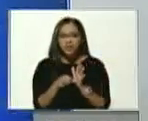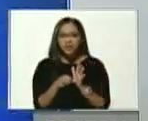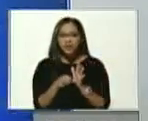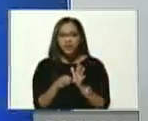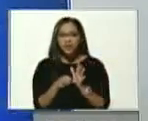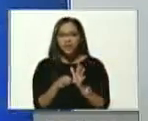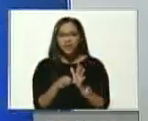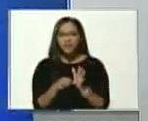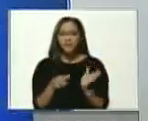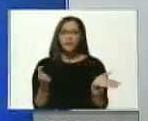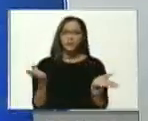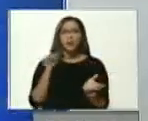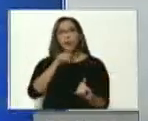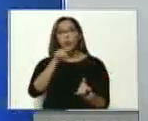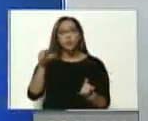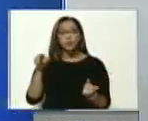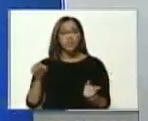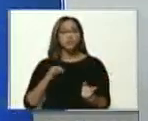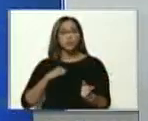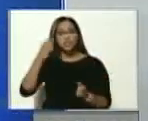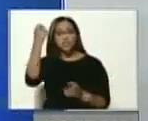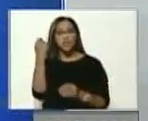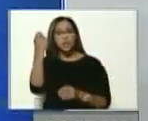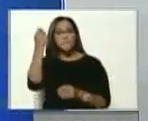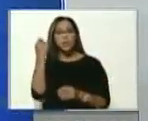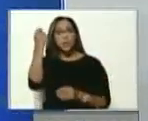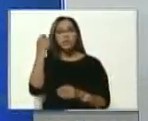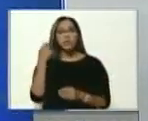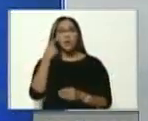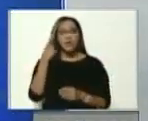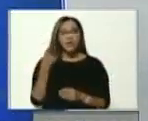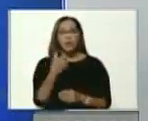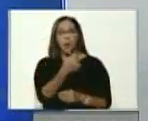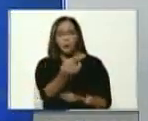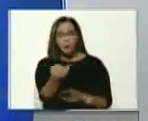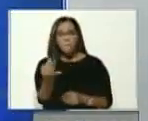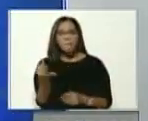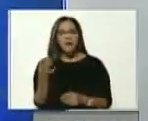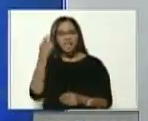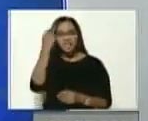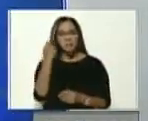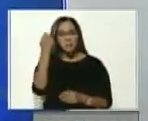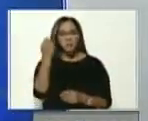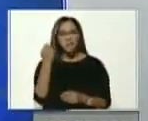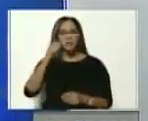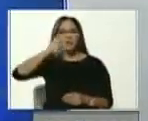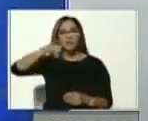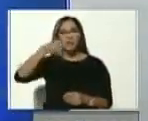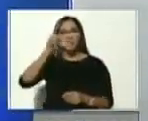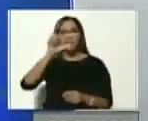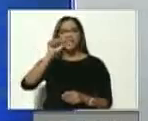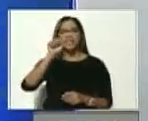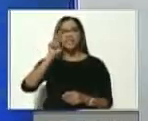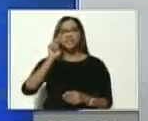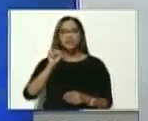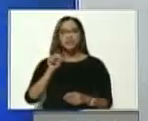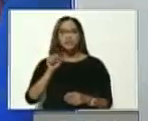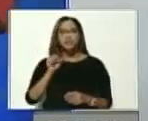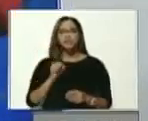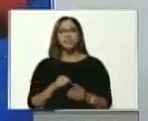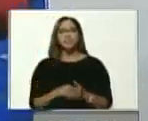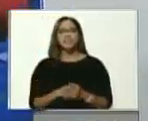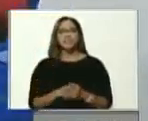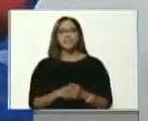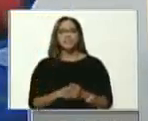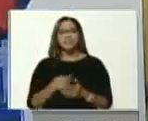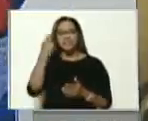poner. Bueno, ustedes son diputados. Aquí veo varios diputados, ¿verdad? Jesús Faría, diputado